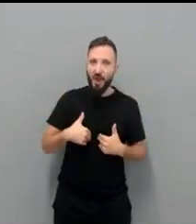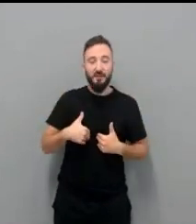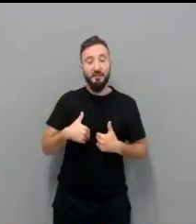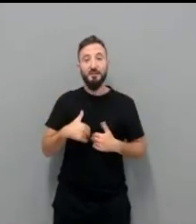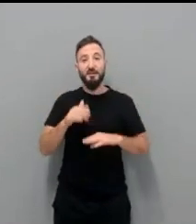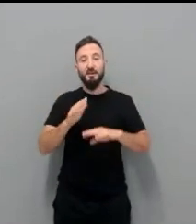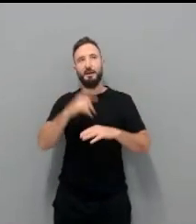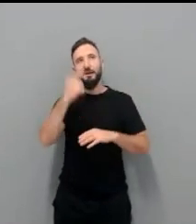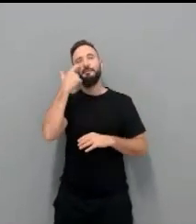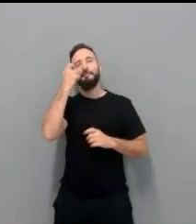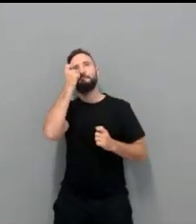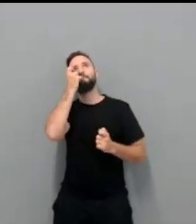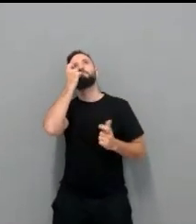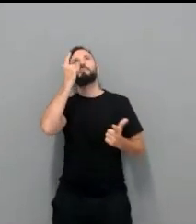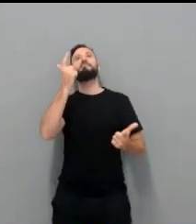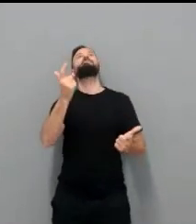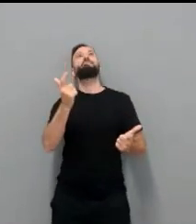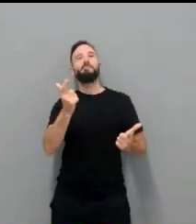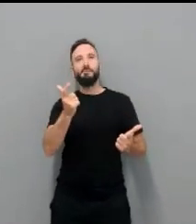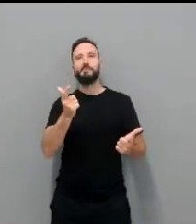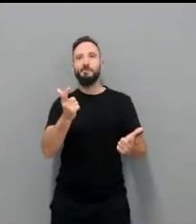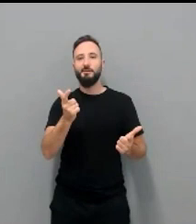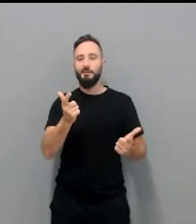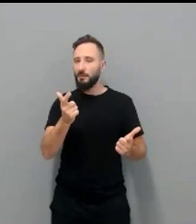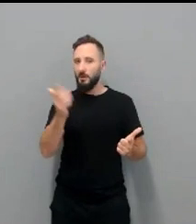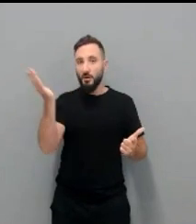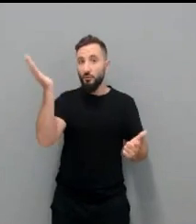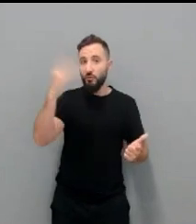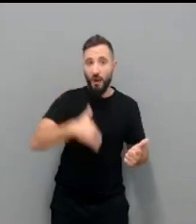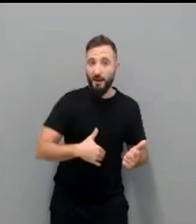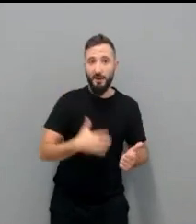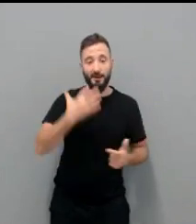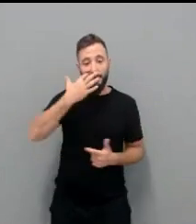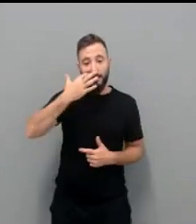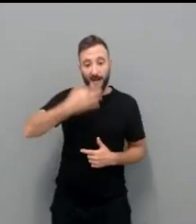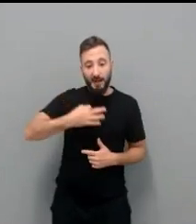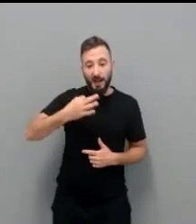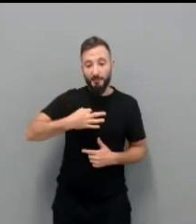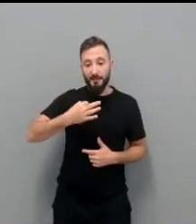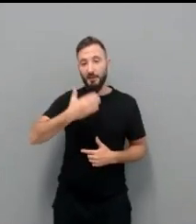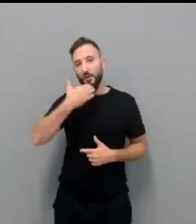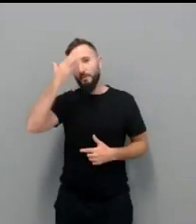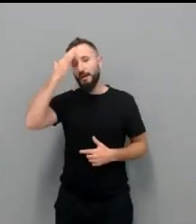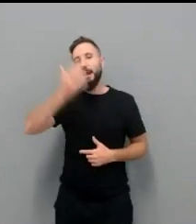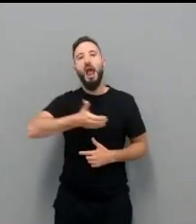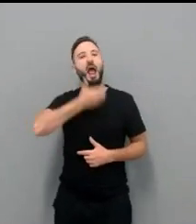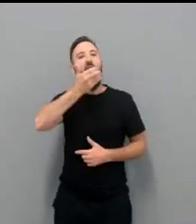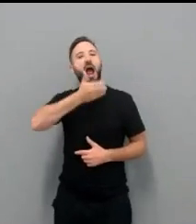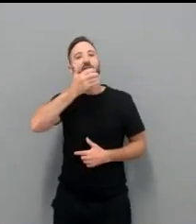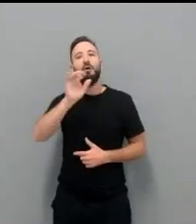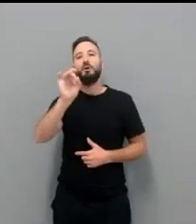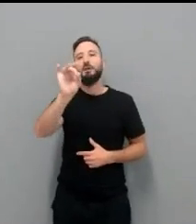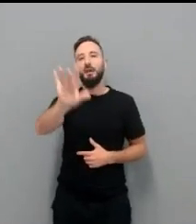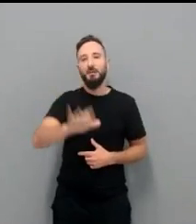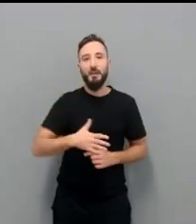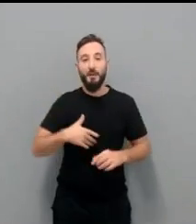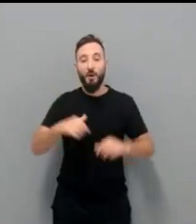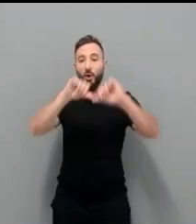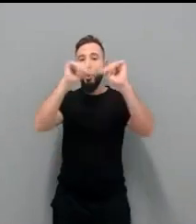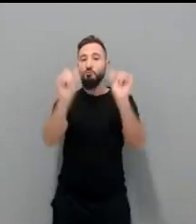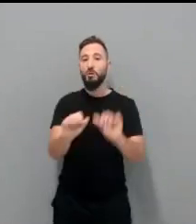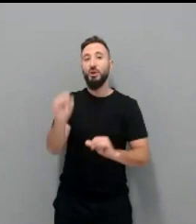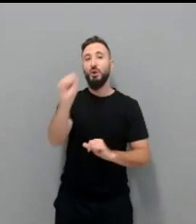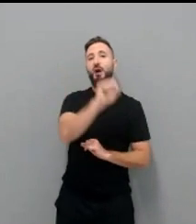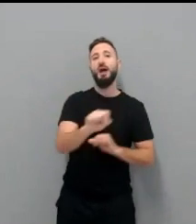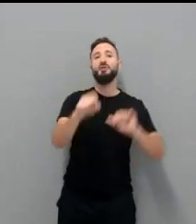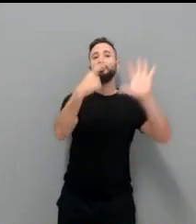para darnos cuenta de todo esto, y en realidad quizás tenemos el iPhone 15, pero seguimos en modelos de los 60. Yo eso